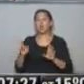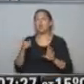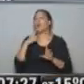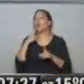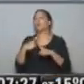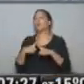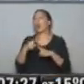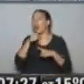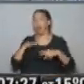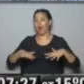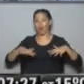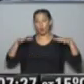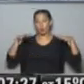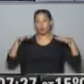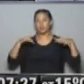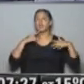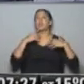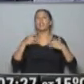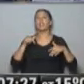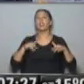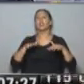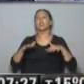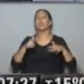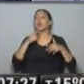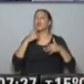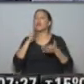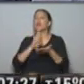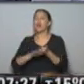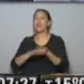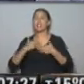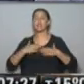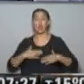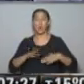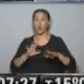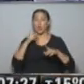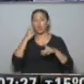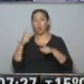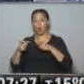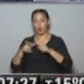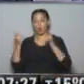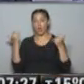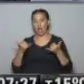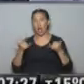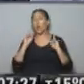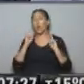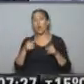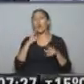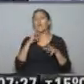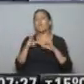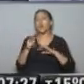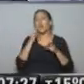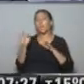por ser afectado por la inundación, así que la situación sanitaria está controlada. Insistimos en todas las medidas de prevención